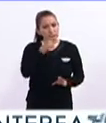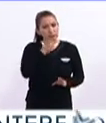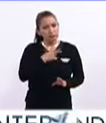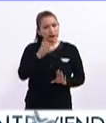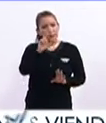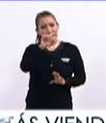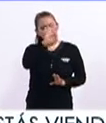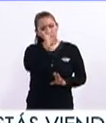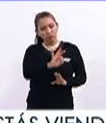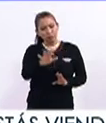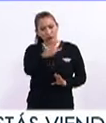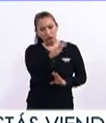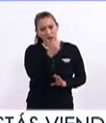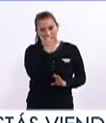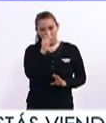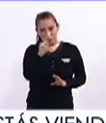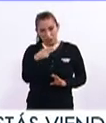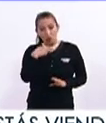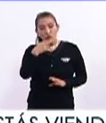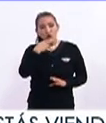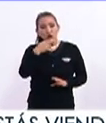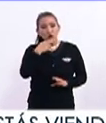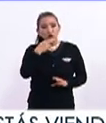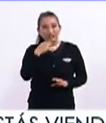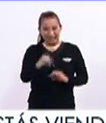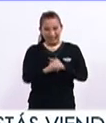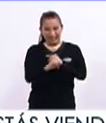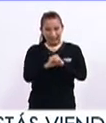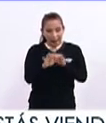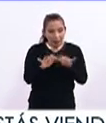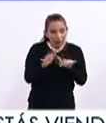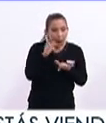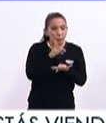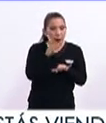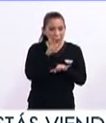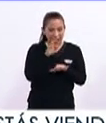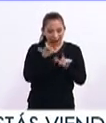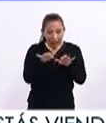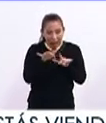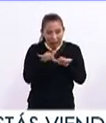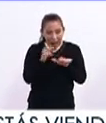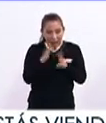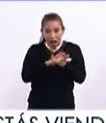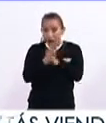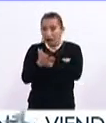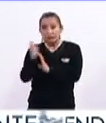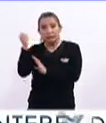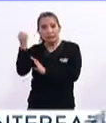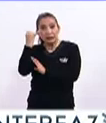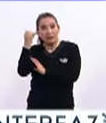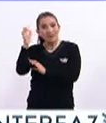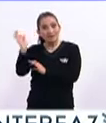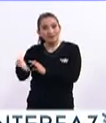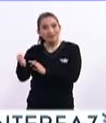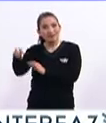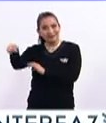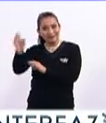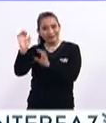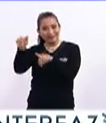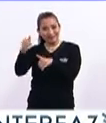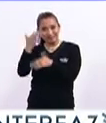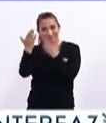comentas del 20% de los estudiantes que acceden a esta prueba, a este test, se quedan, ¿no? Pero también creo que es